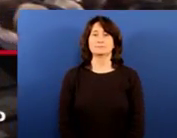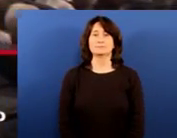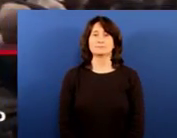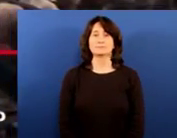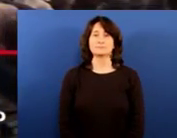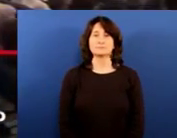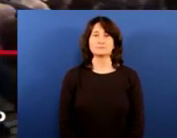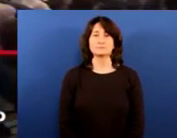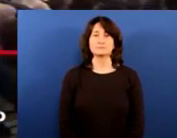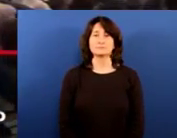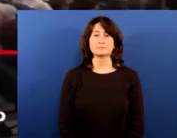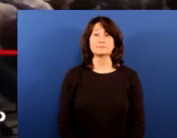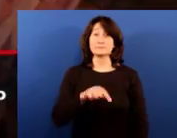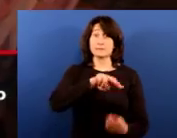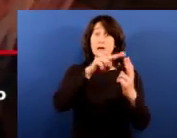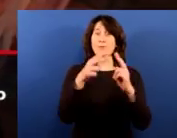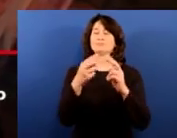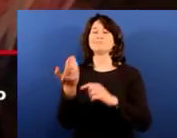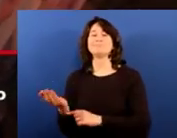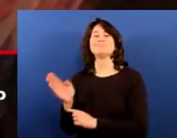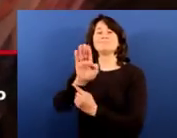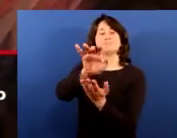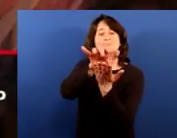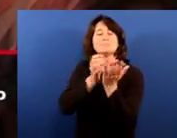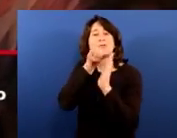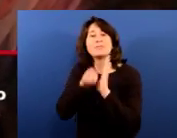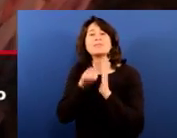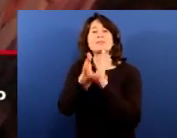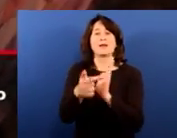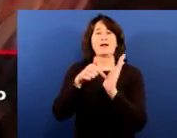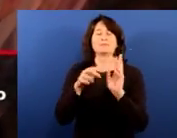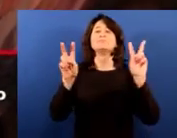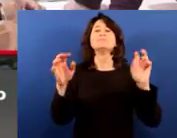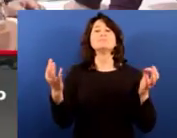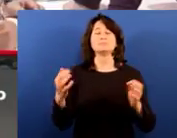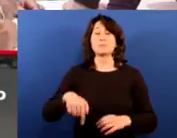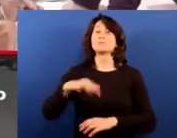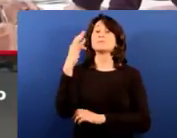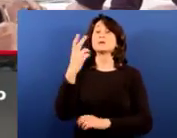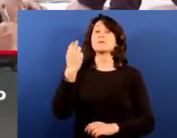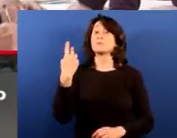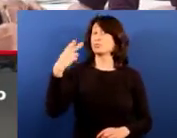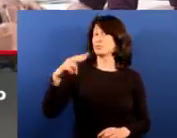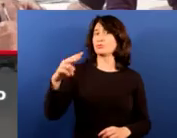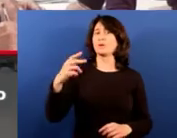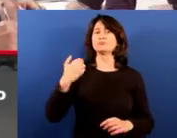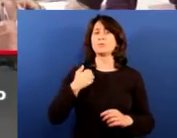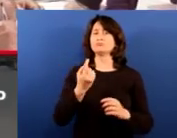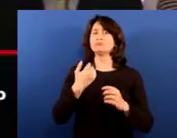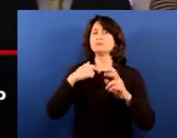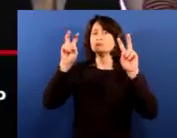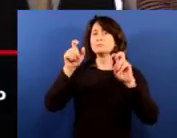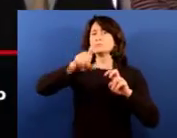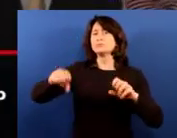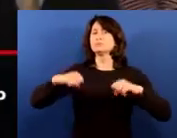de envejecer de forma saludable y activa. En su intervención, Ardanza ha recordado que hace ya algunos años que la Diputación apuesta por